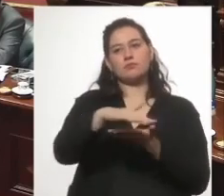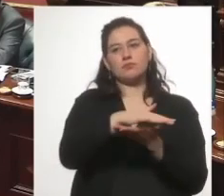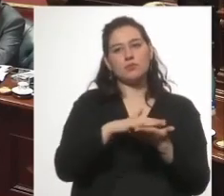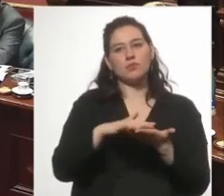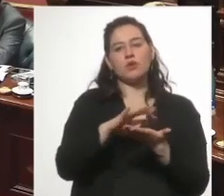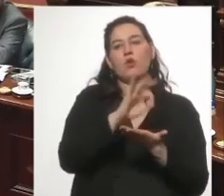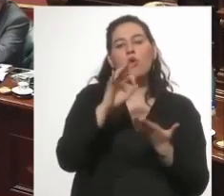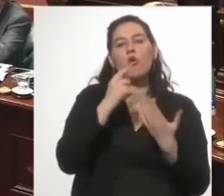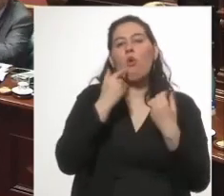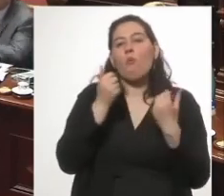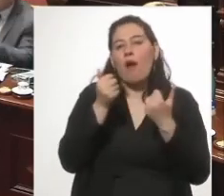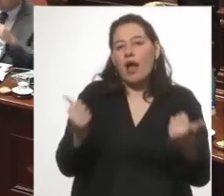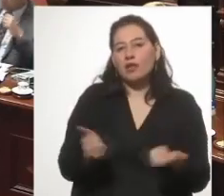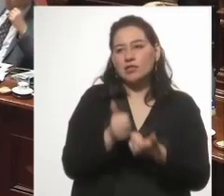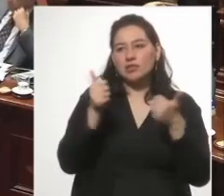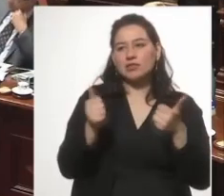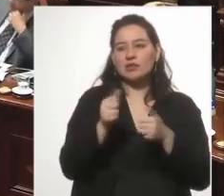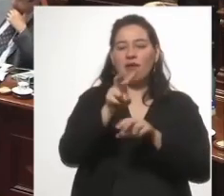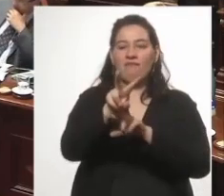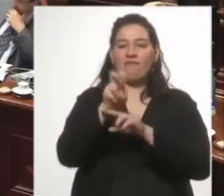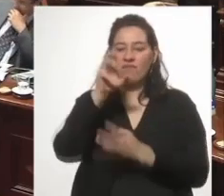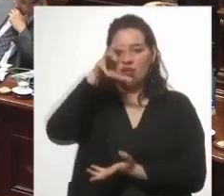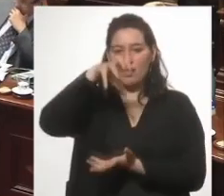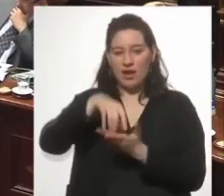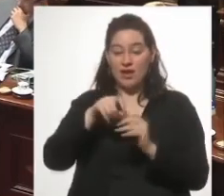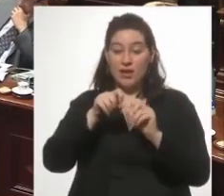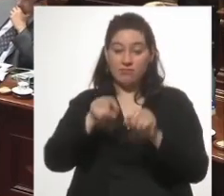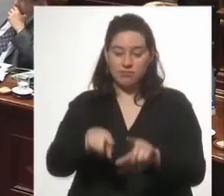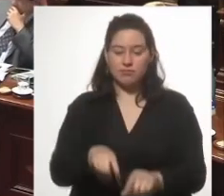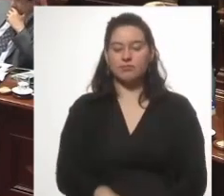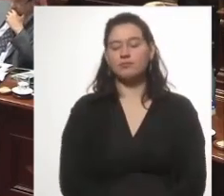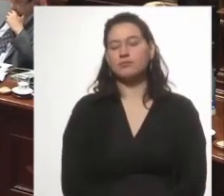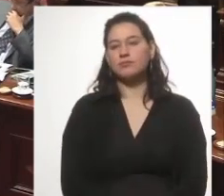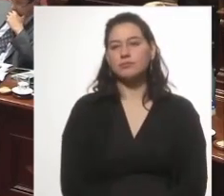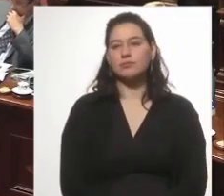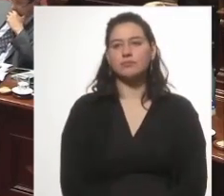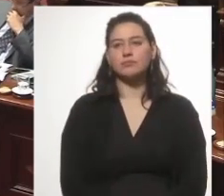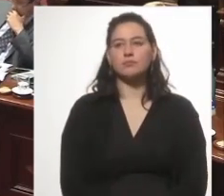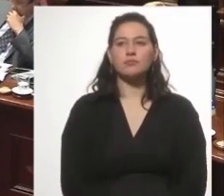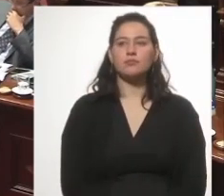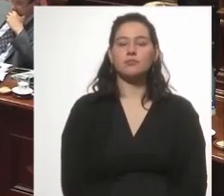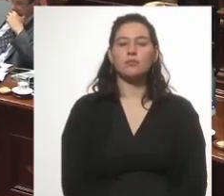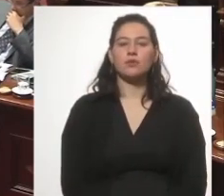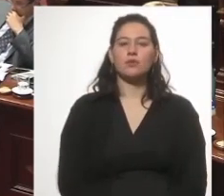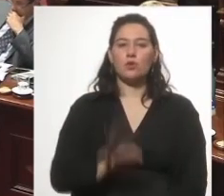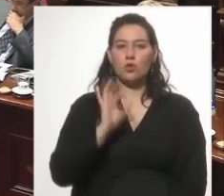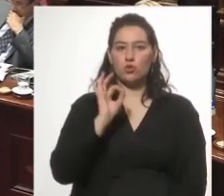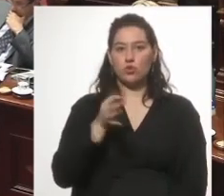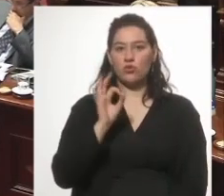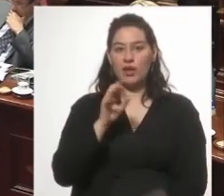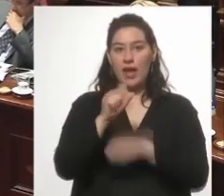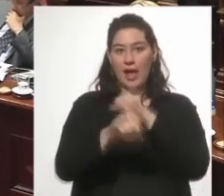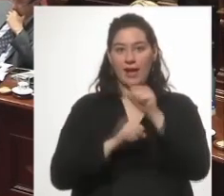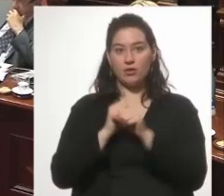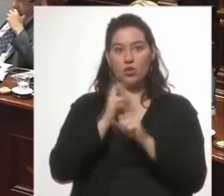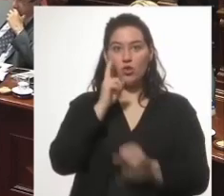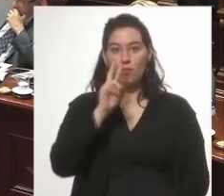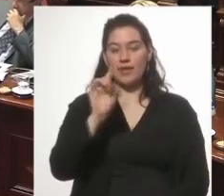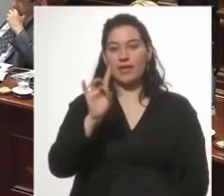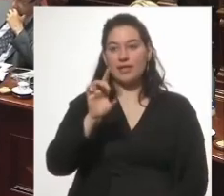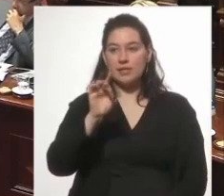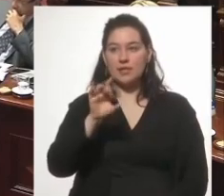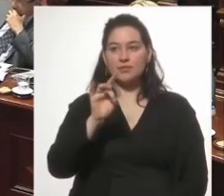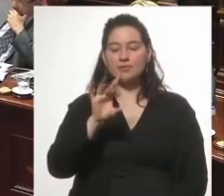lo menos la actuación de Fiscalía en estos casos. En octubre del año